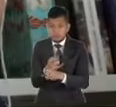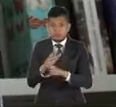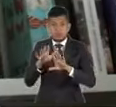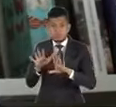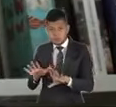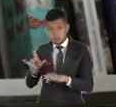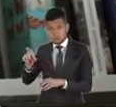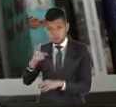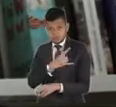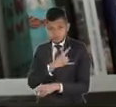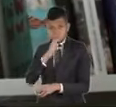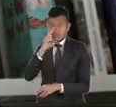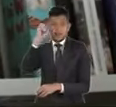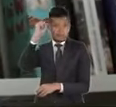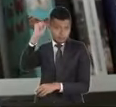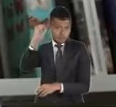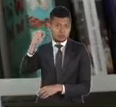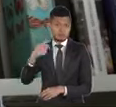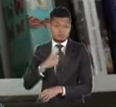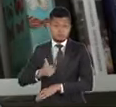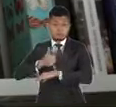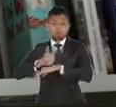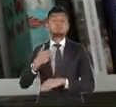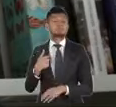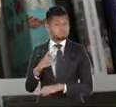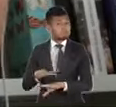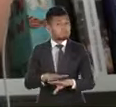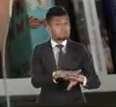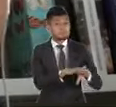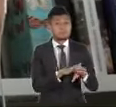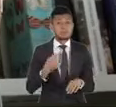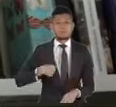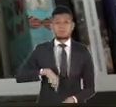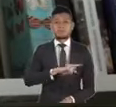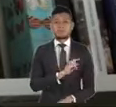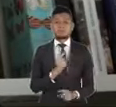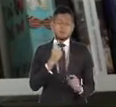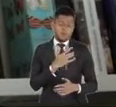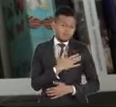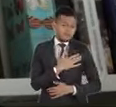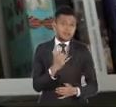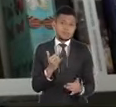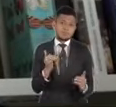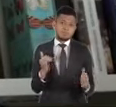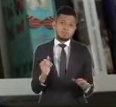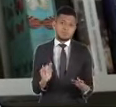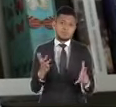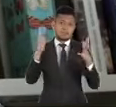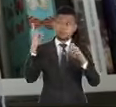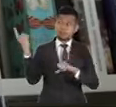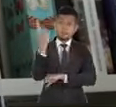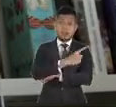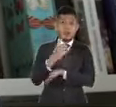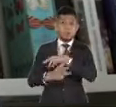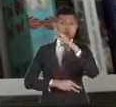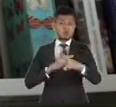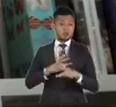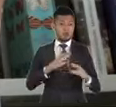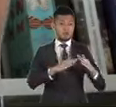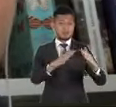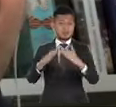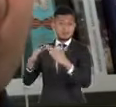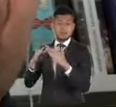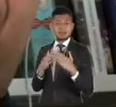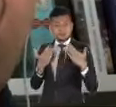para nosotros es muy importante poder hacer parte de este día de celebración del Mundial del Hábitat, que nos